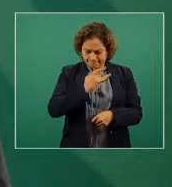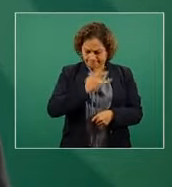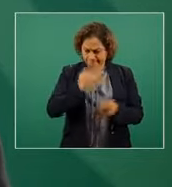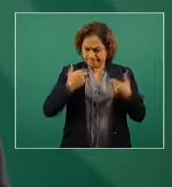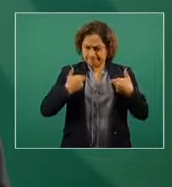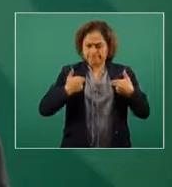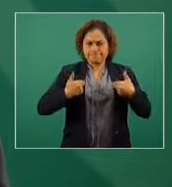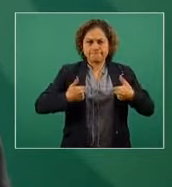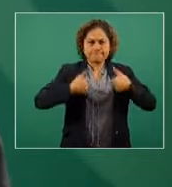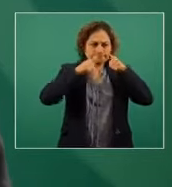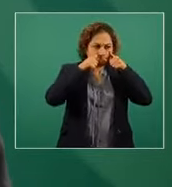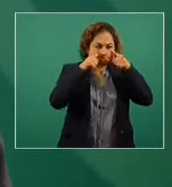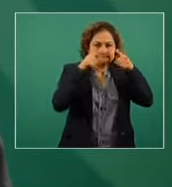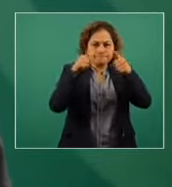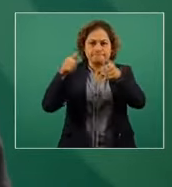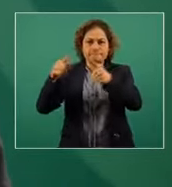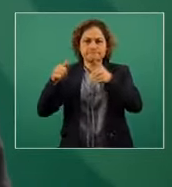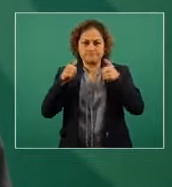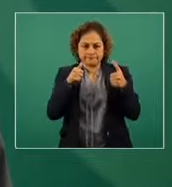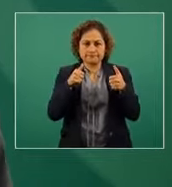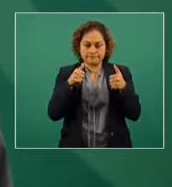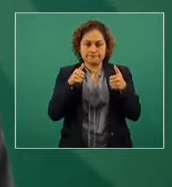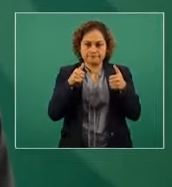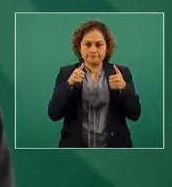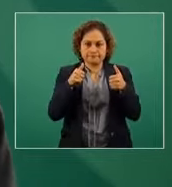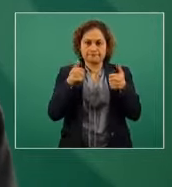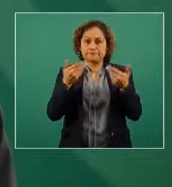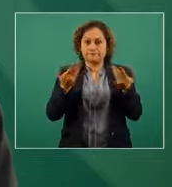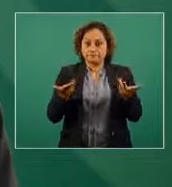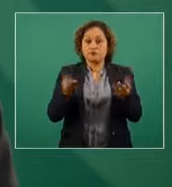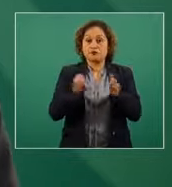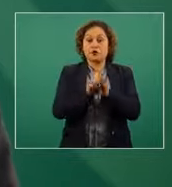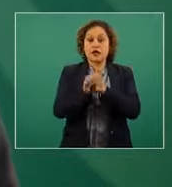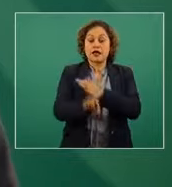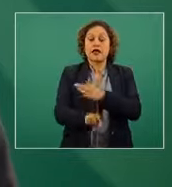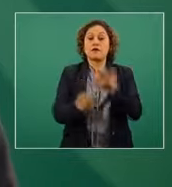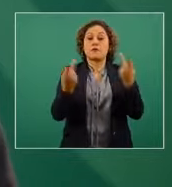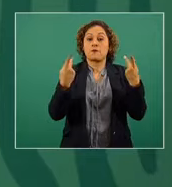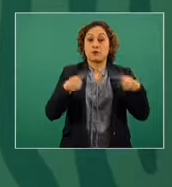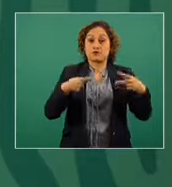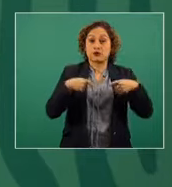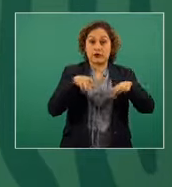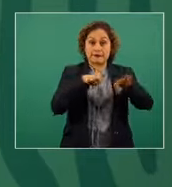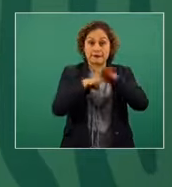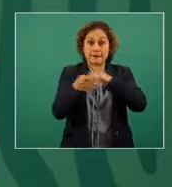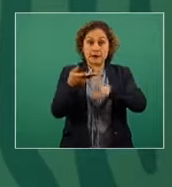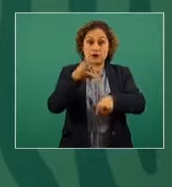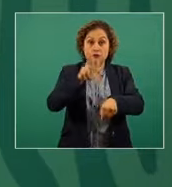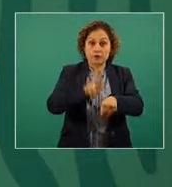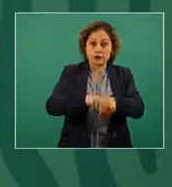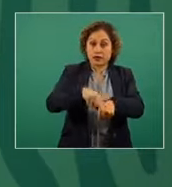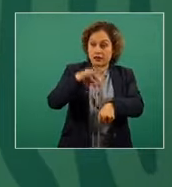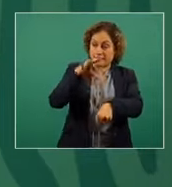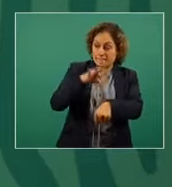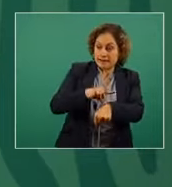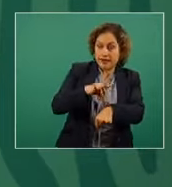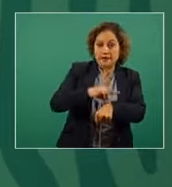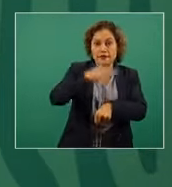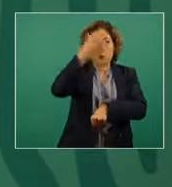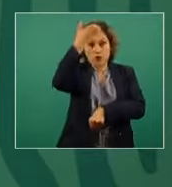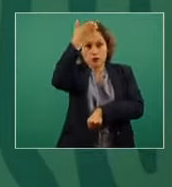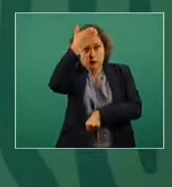manifiesto de los médicos, de las enfermeras, de los trabajadores del sector